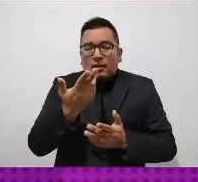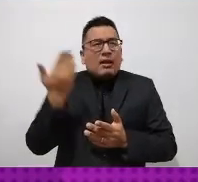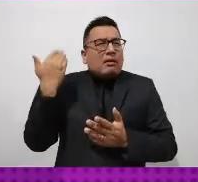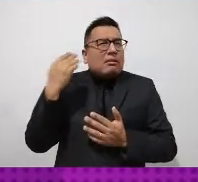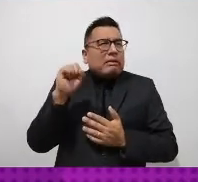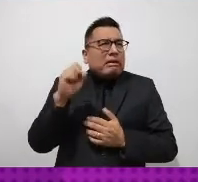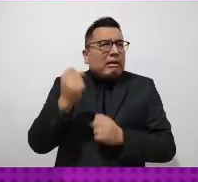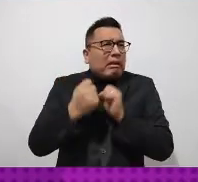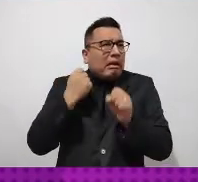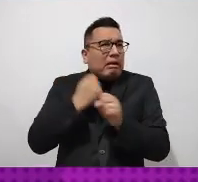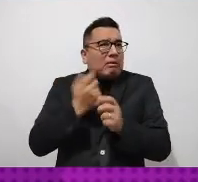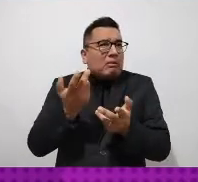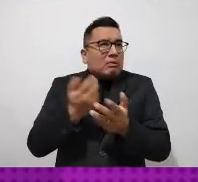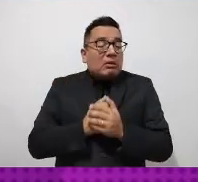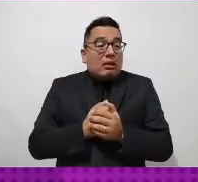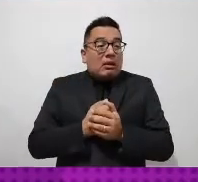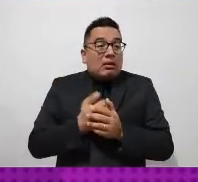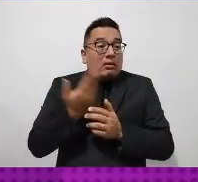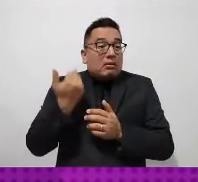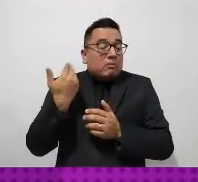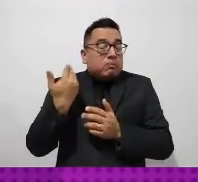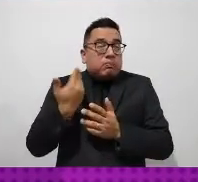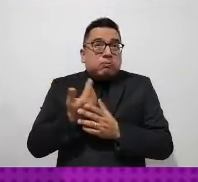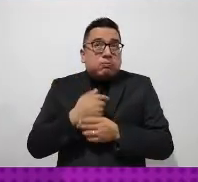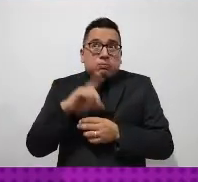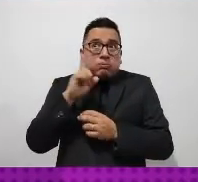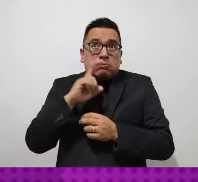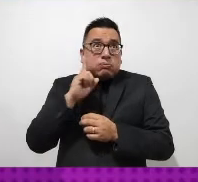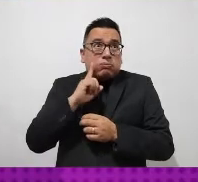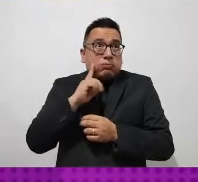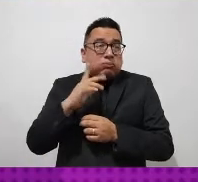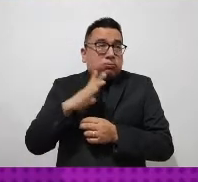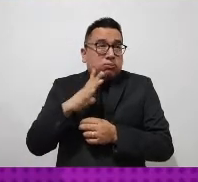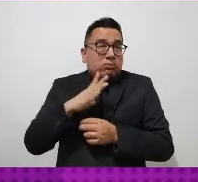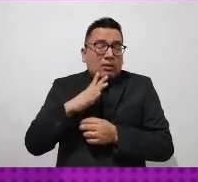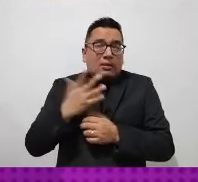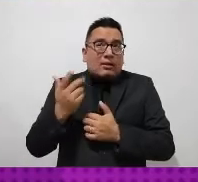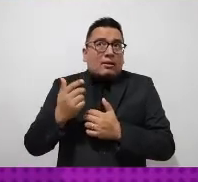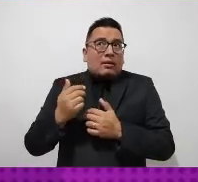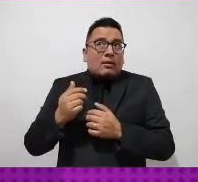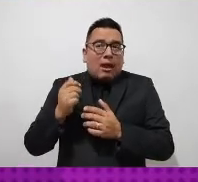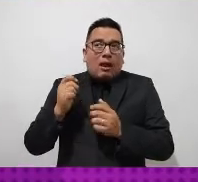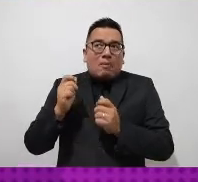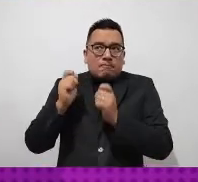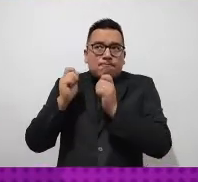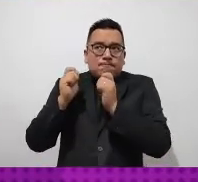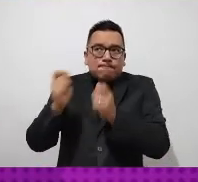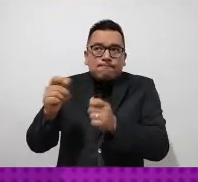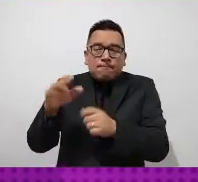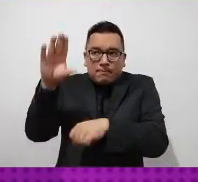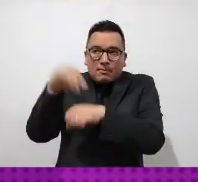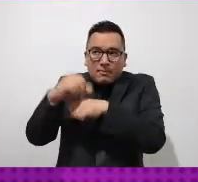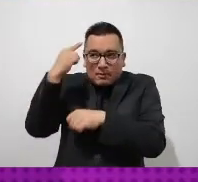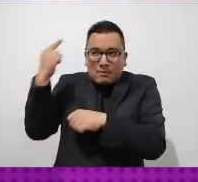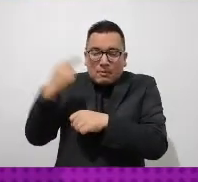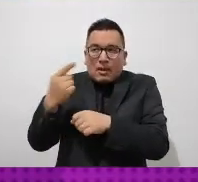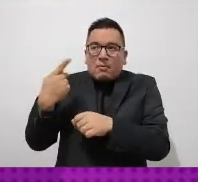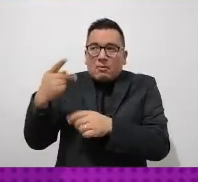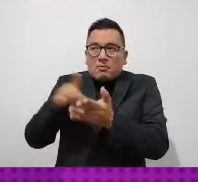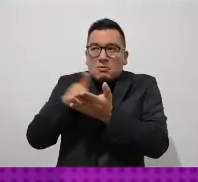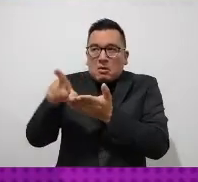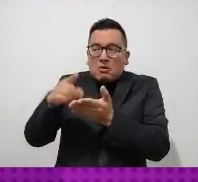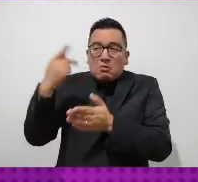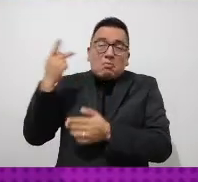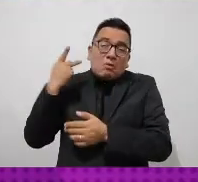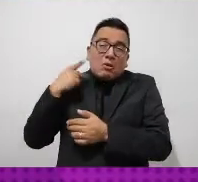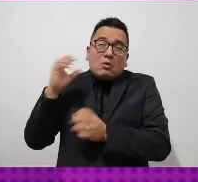hace más de 60 años apenas las mujeres fueron consideradas como ciudadanas, como sujetas de derechos